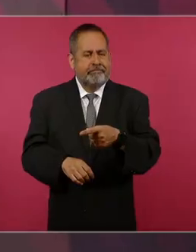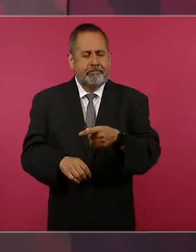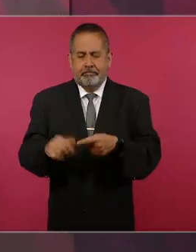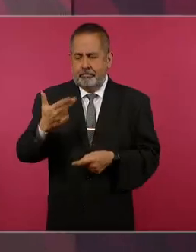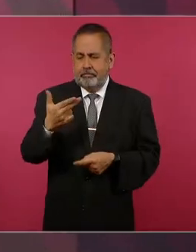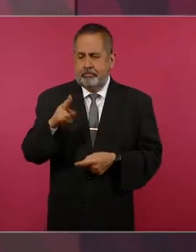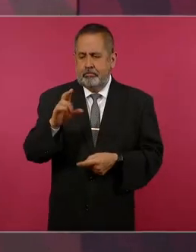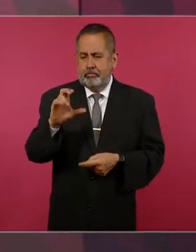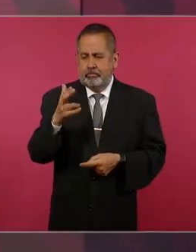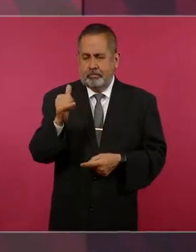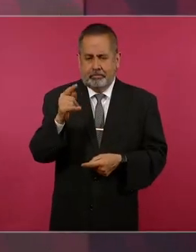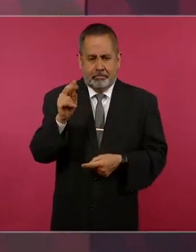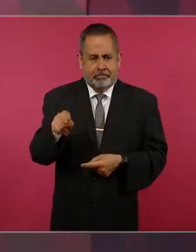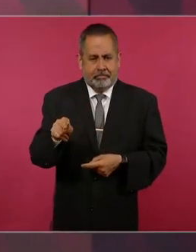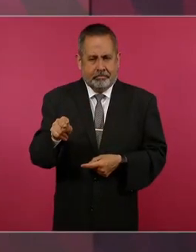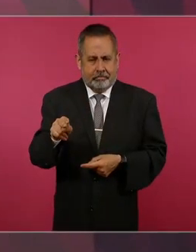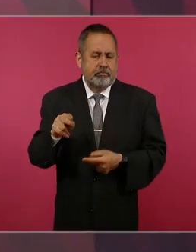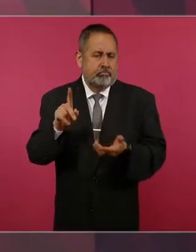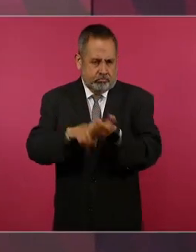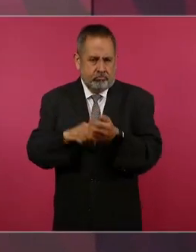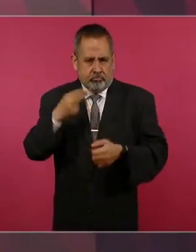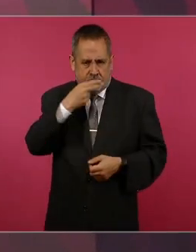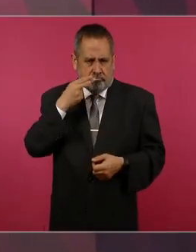Juchitán es náhuatl,